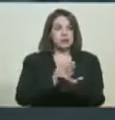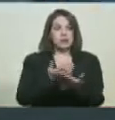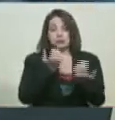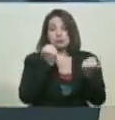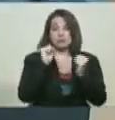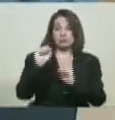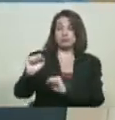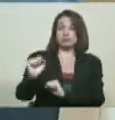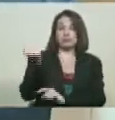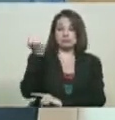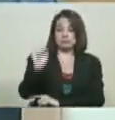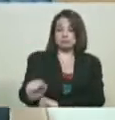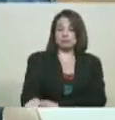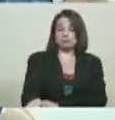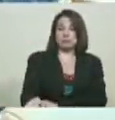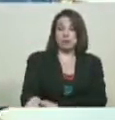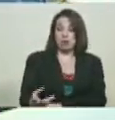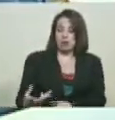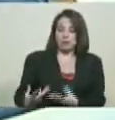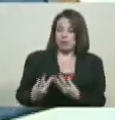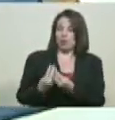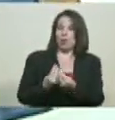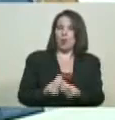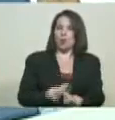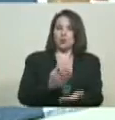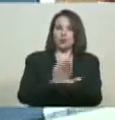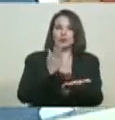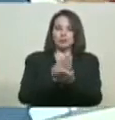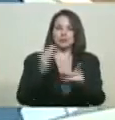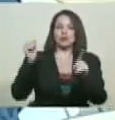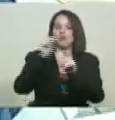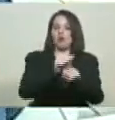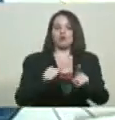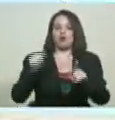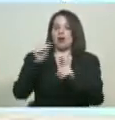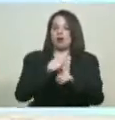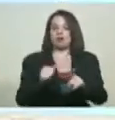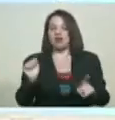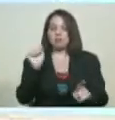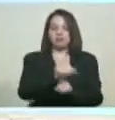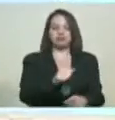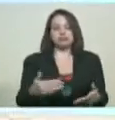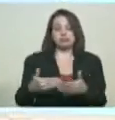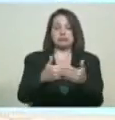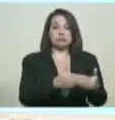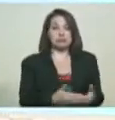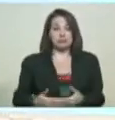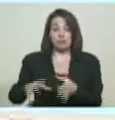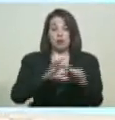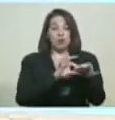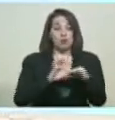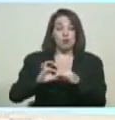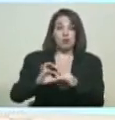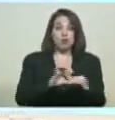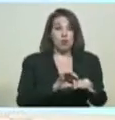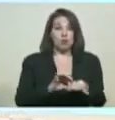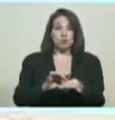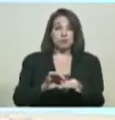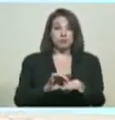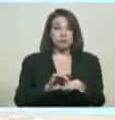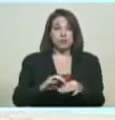ha estado al lado del combate contra el imperialismo por la unión de américa latina y el caribe por el mundo